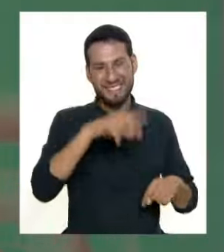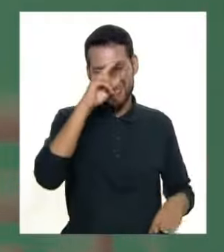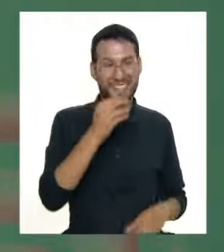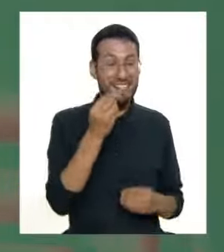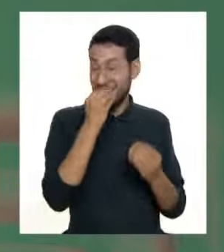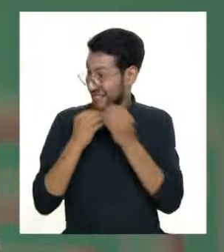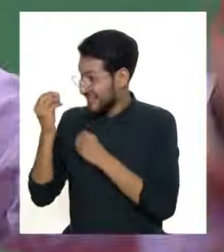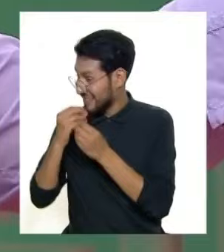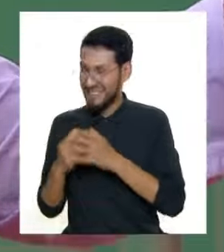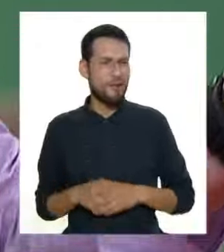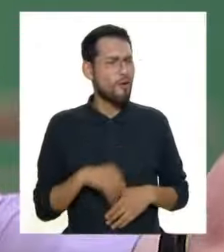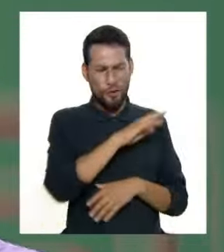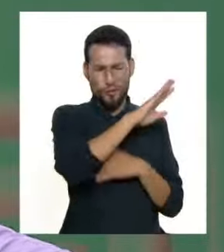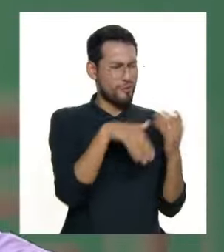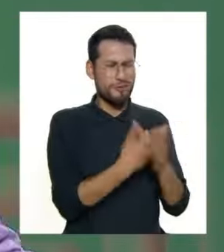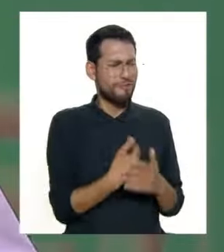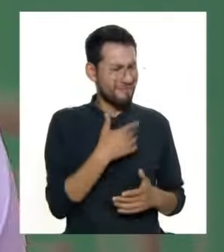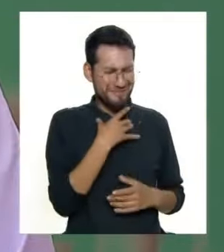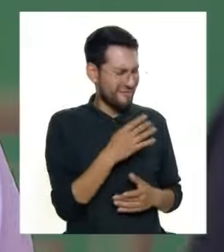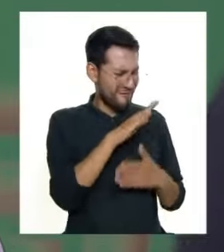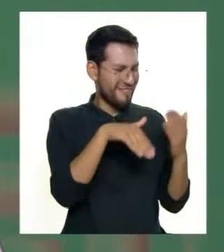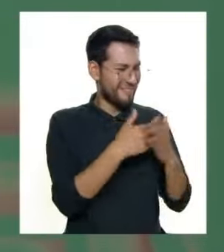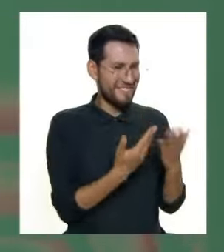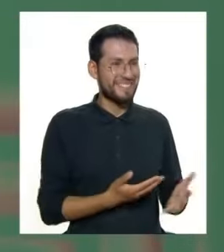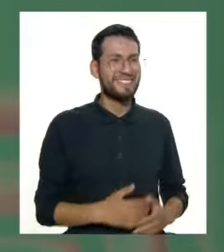comida, seguro. Y por todo, me gusta todo.